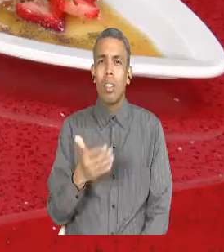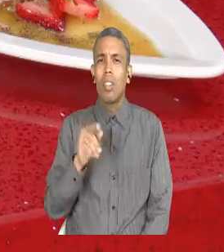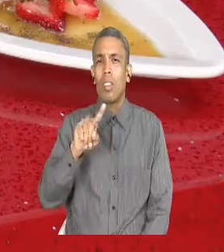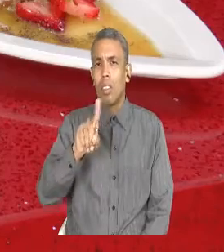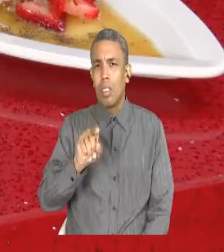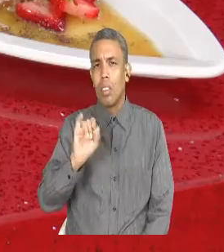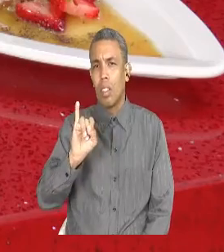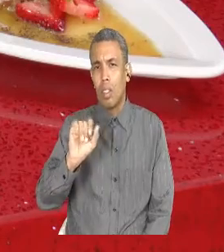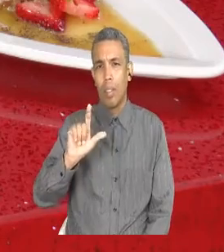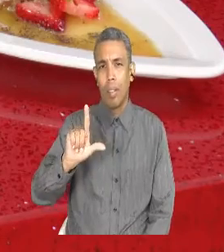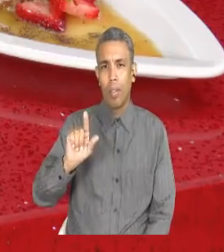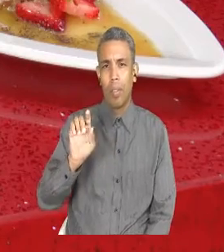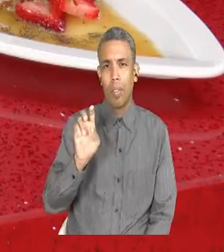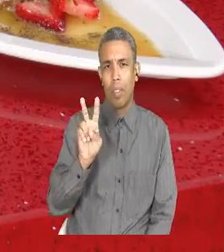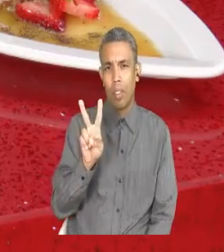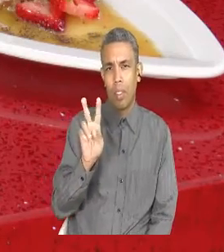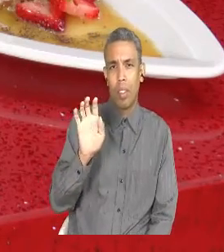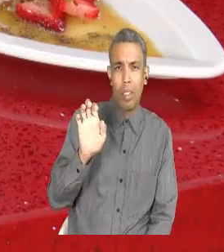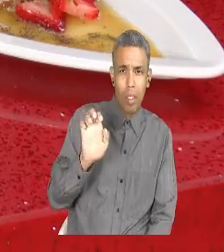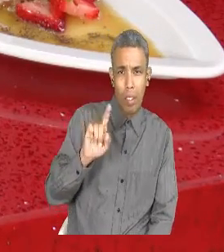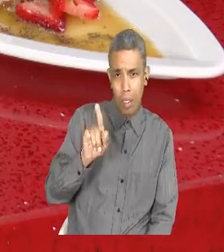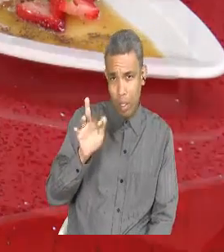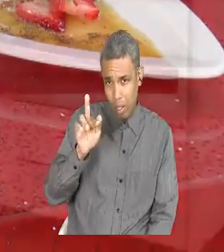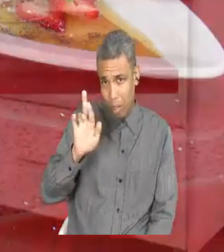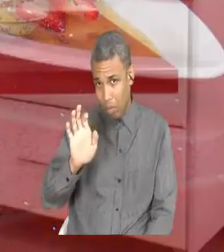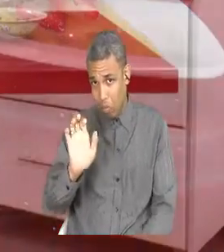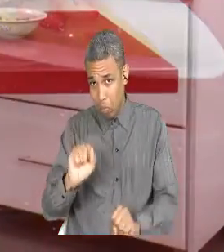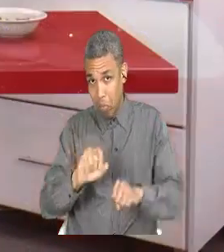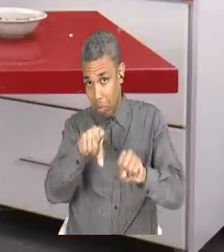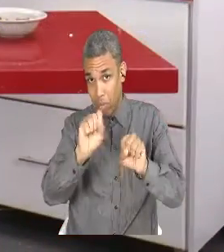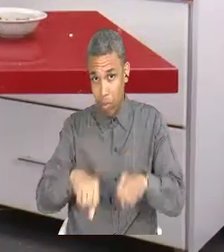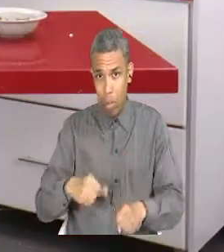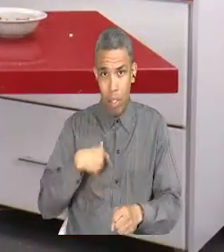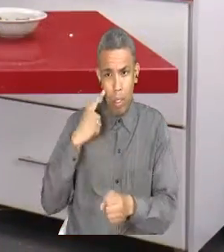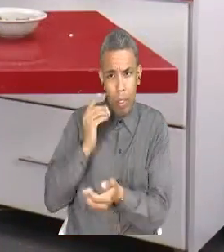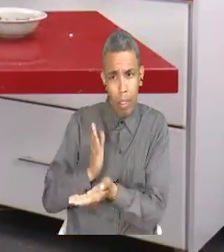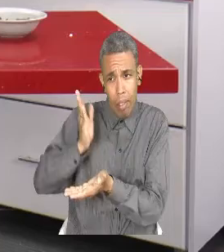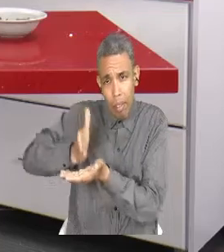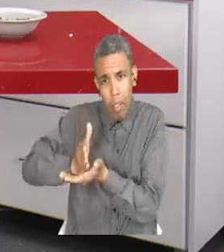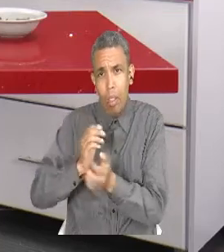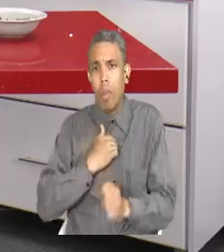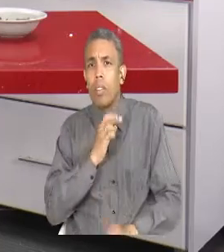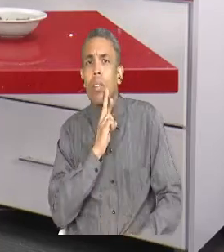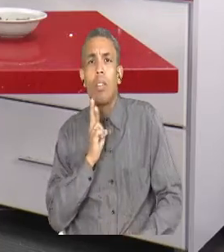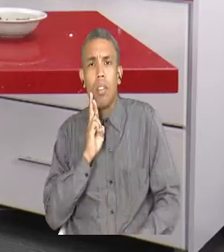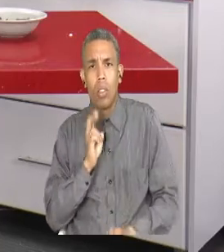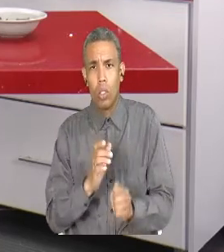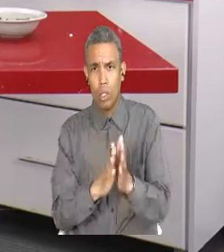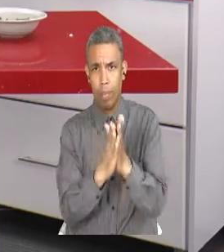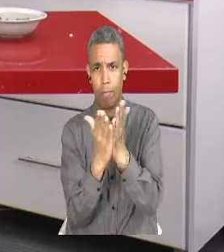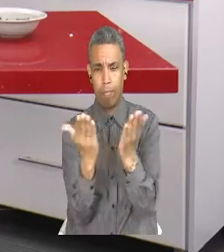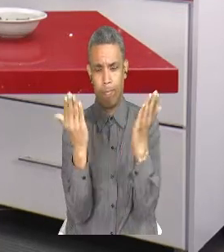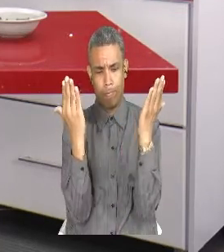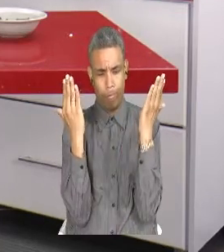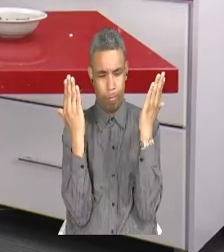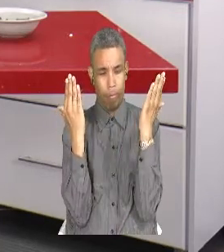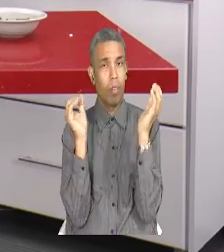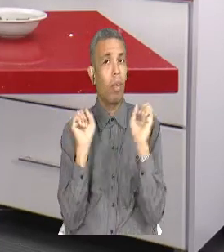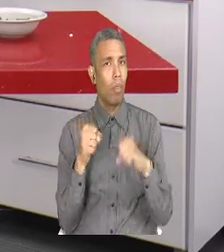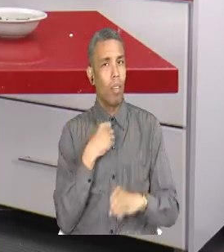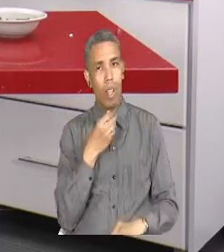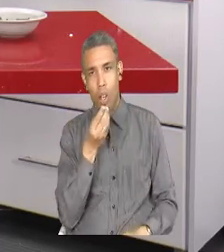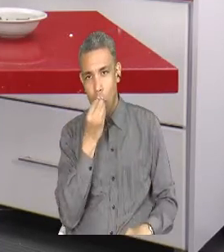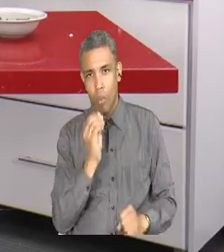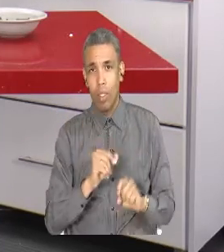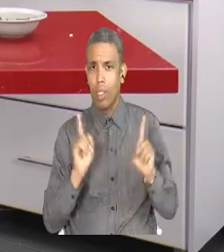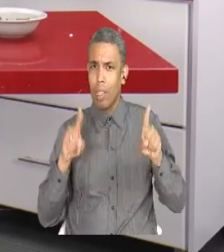ustedes, recomendaditos del día para que vayan y disfruten, pero también lo recomendable también es que lo hagan en su casa, lo preparen y